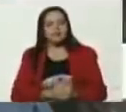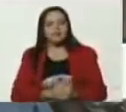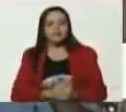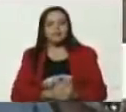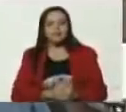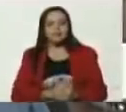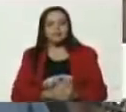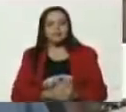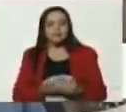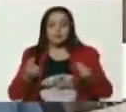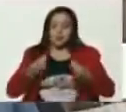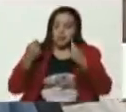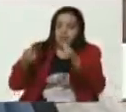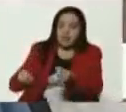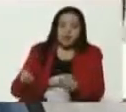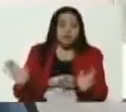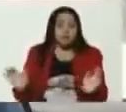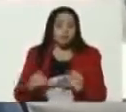Y les ofrecen, ¿no?,